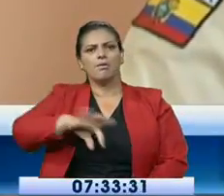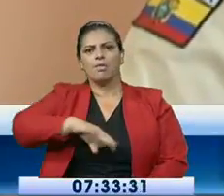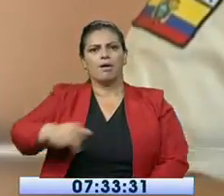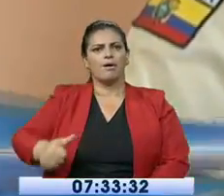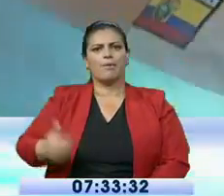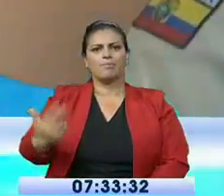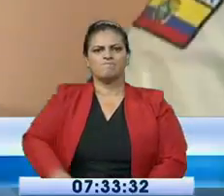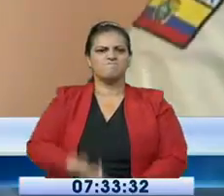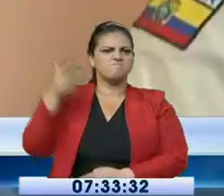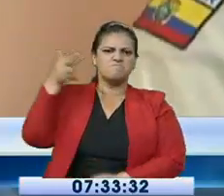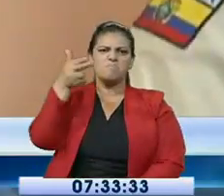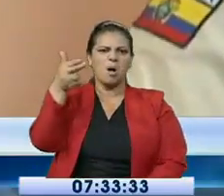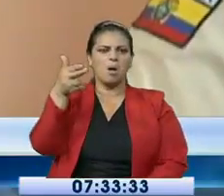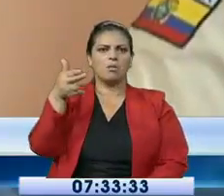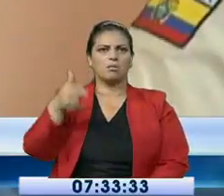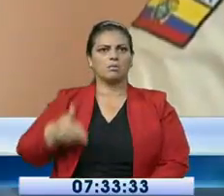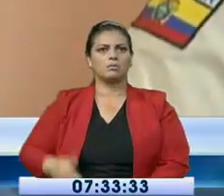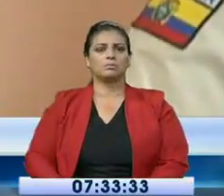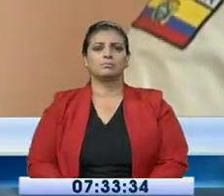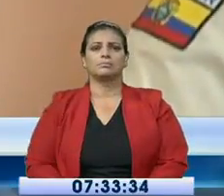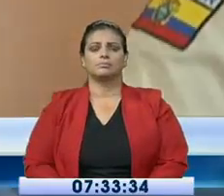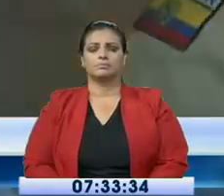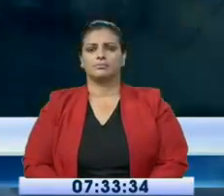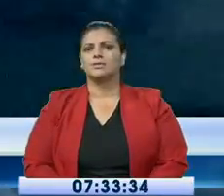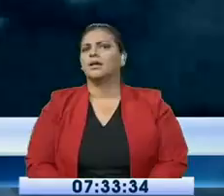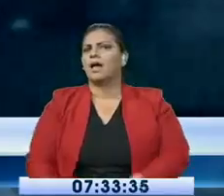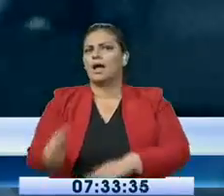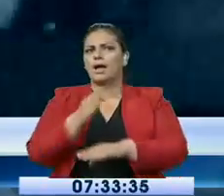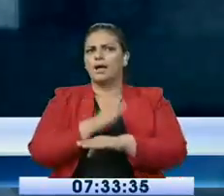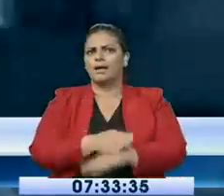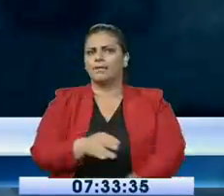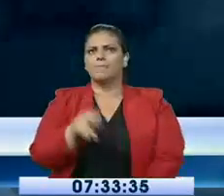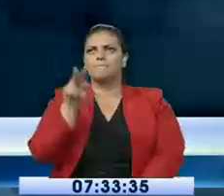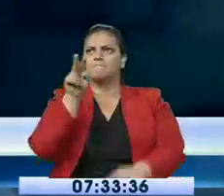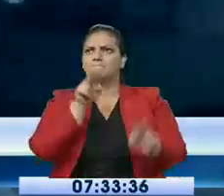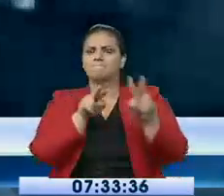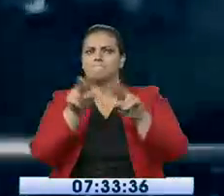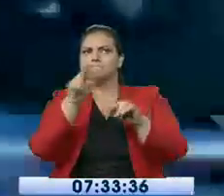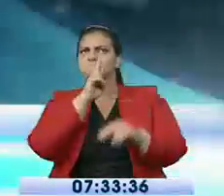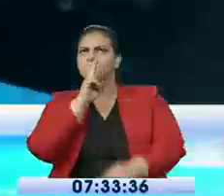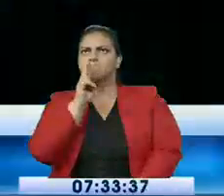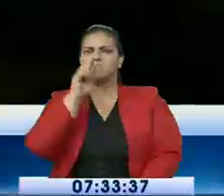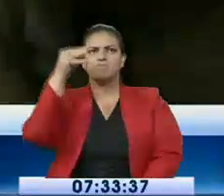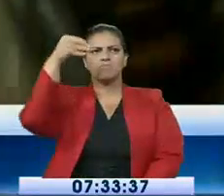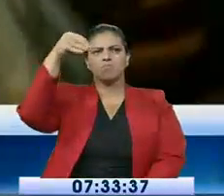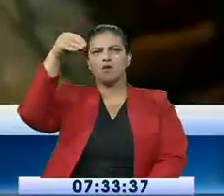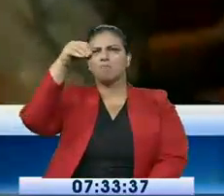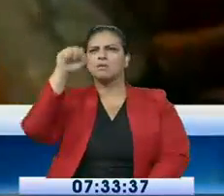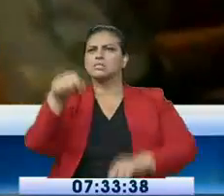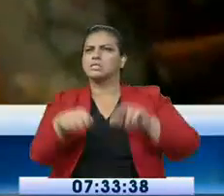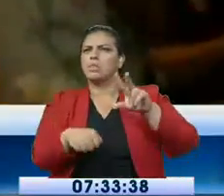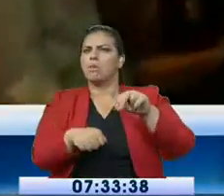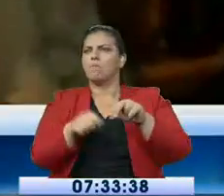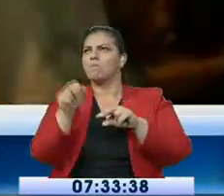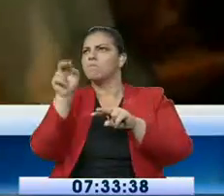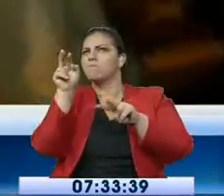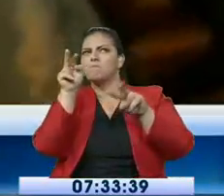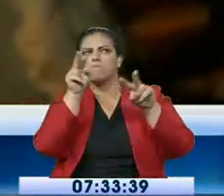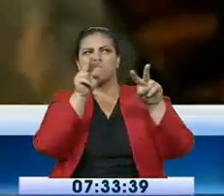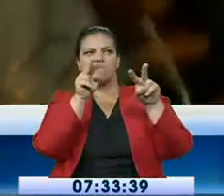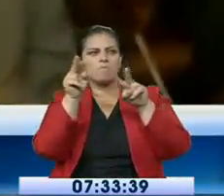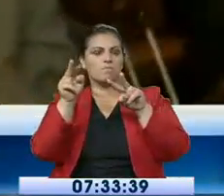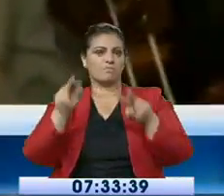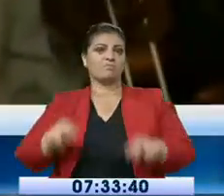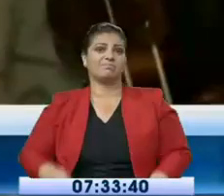hace previo una inteligencia, digamos, y ve si en el local hay cámaras o no. Ese día parte de la supuesta banda fue capturada por la policía, pero faltaban más.